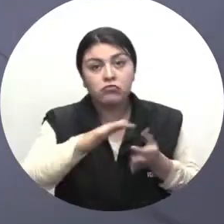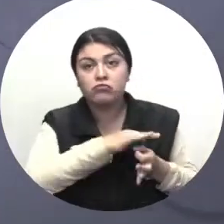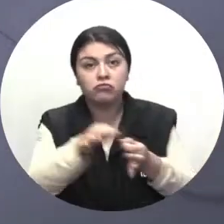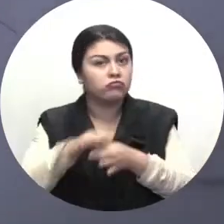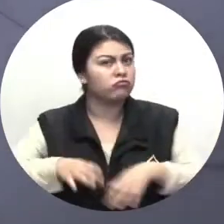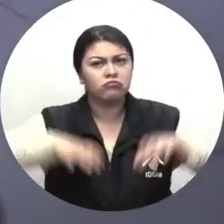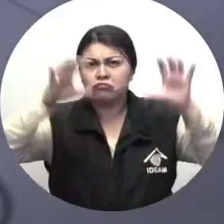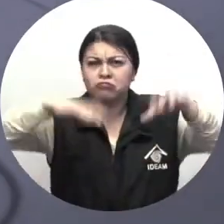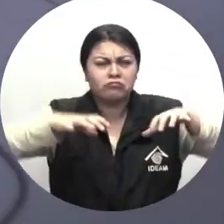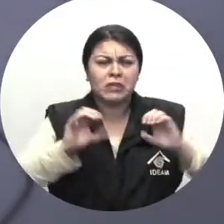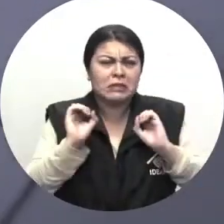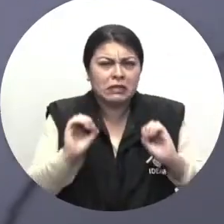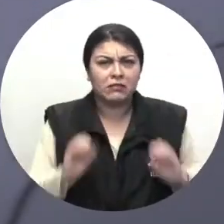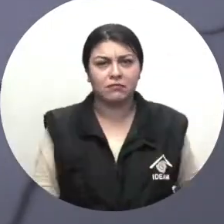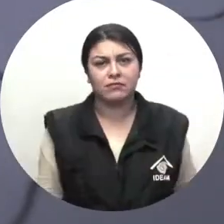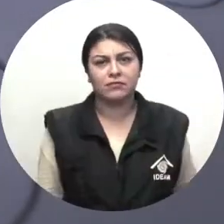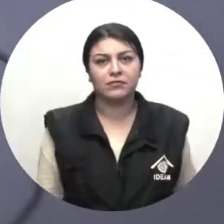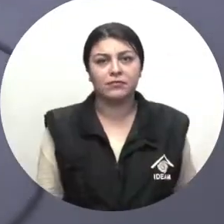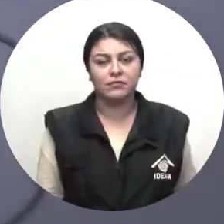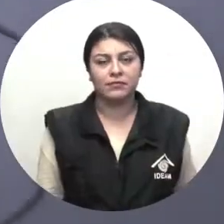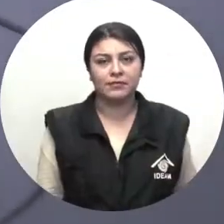en la sabana.